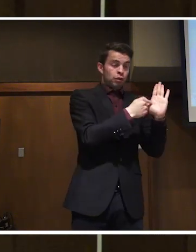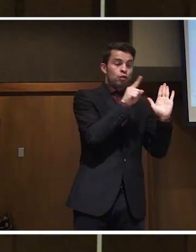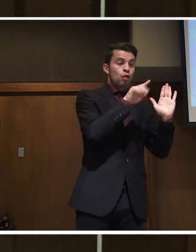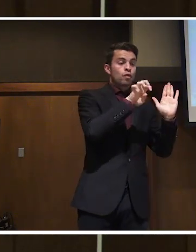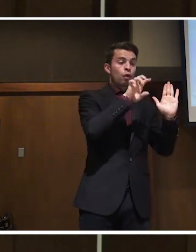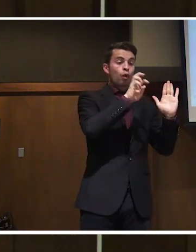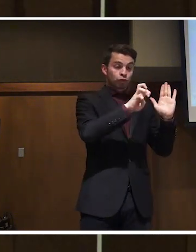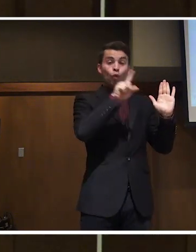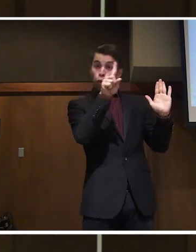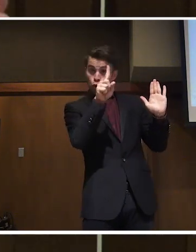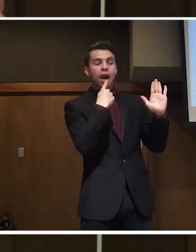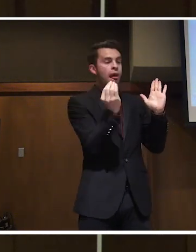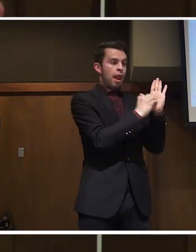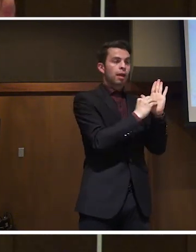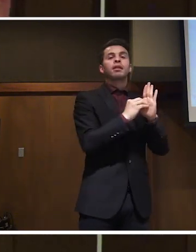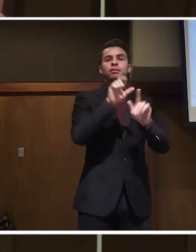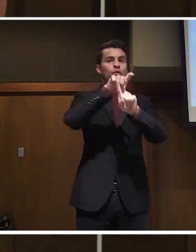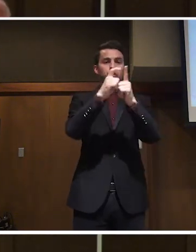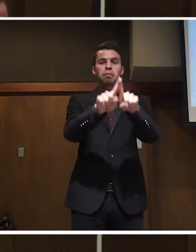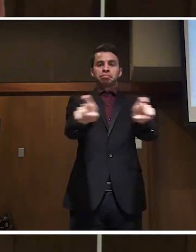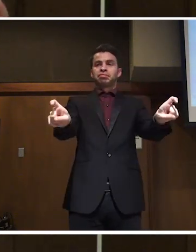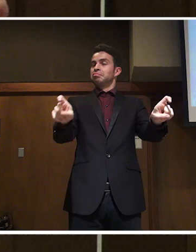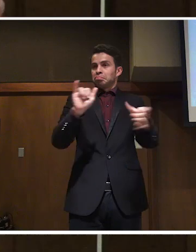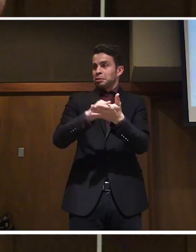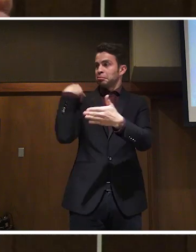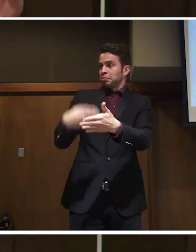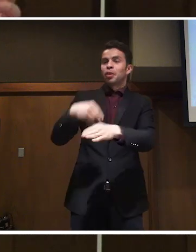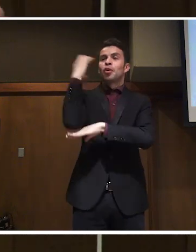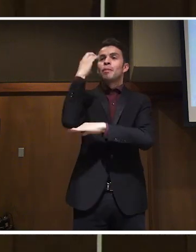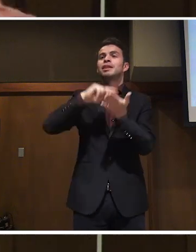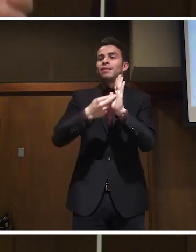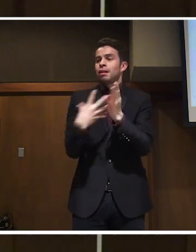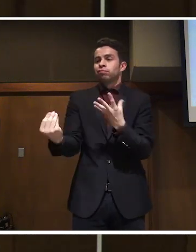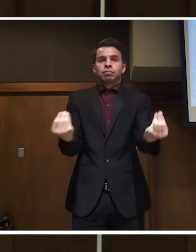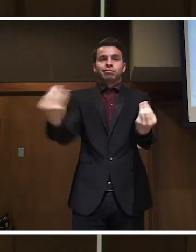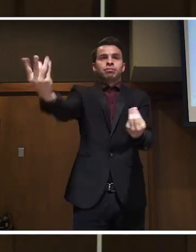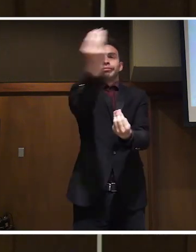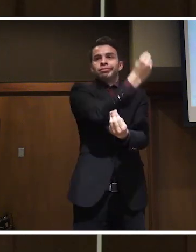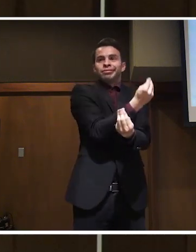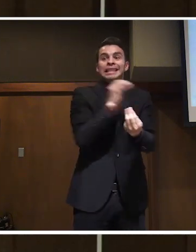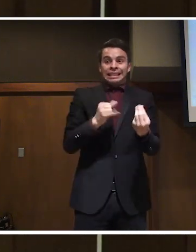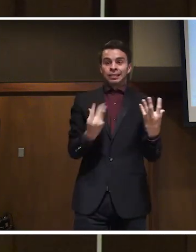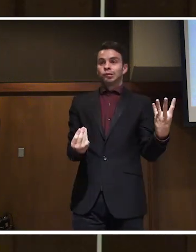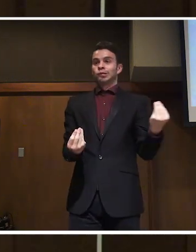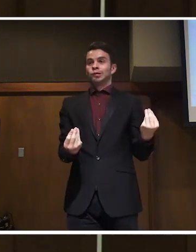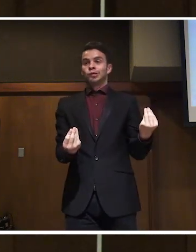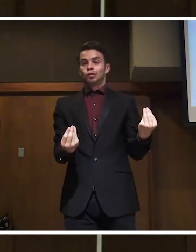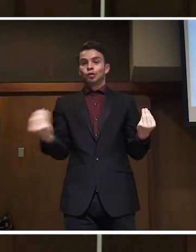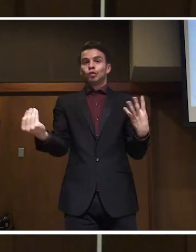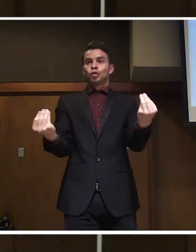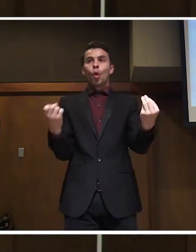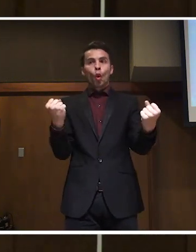siguen siendo muy importantes. Y yo creo que la historia colombiana es en gran parte la historia de la tensión entre los